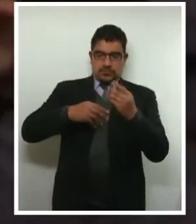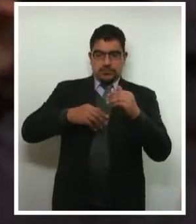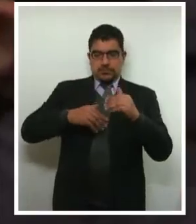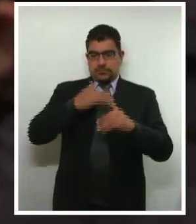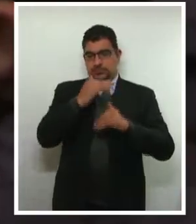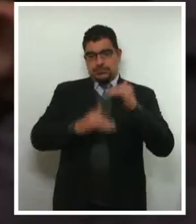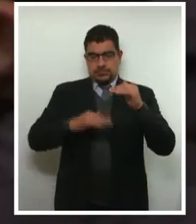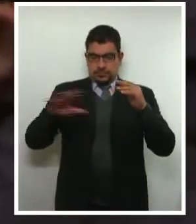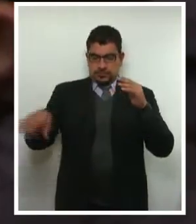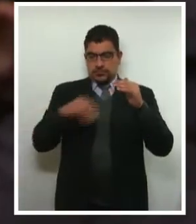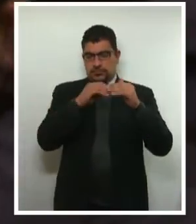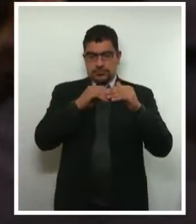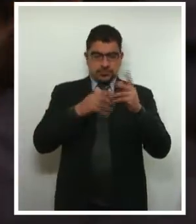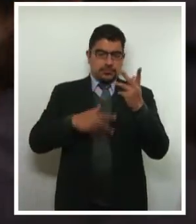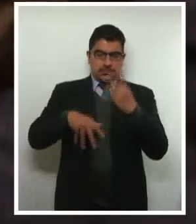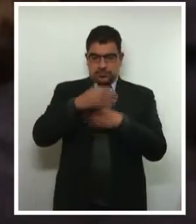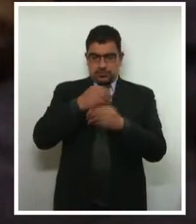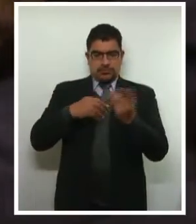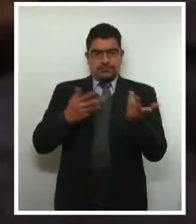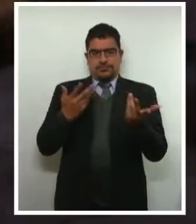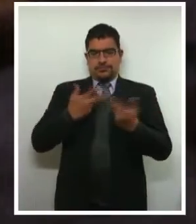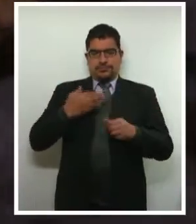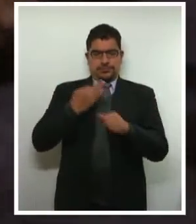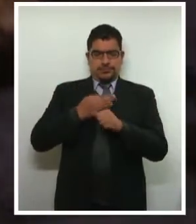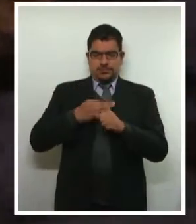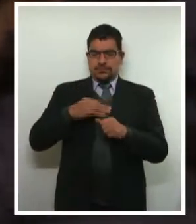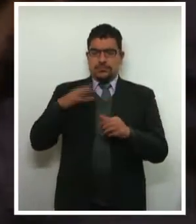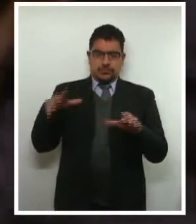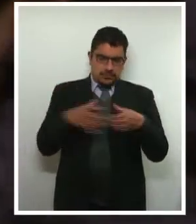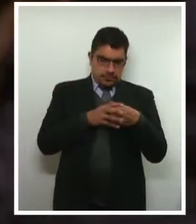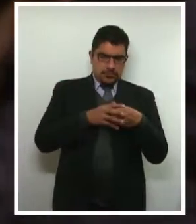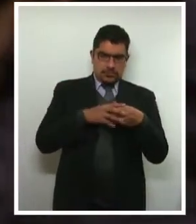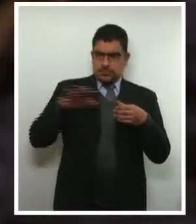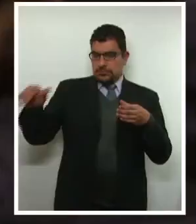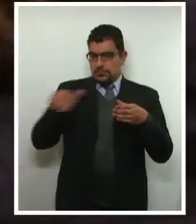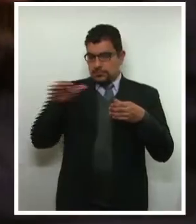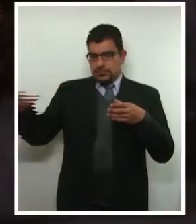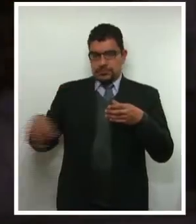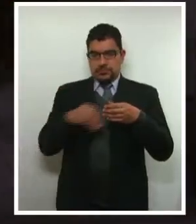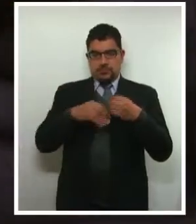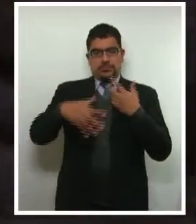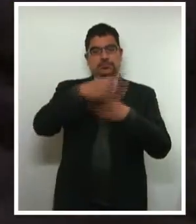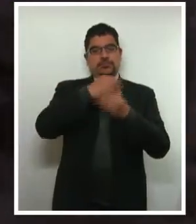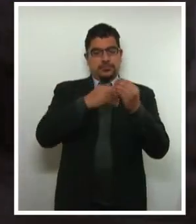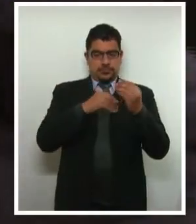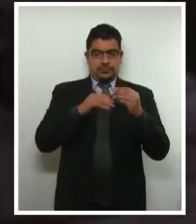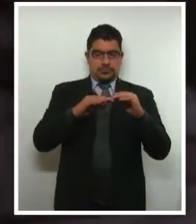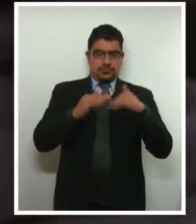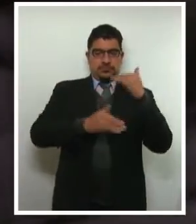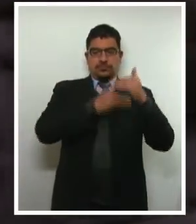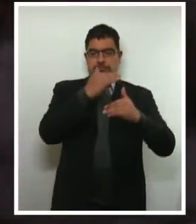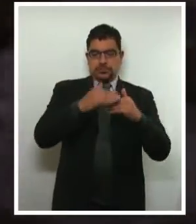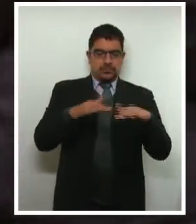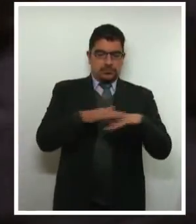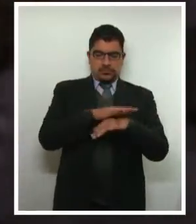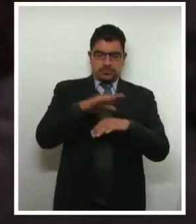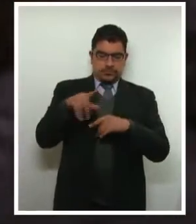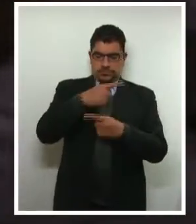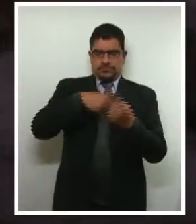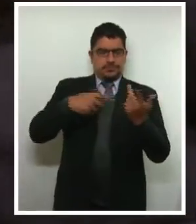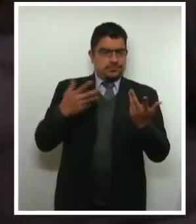Entonces, están nombrando consejos cada vez que hay un cambio de